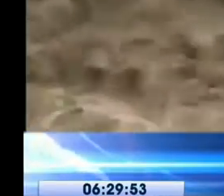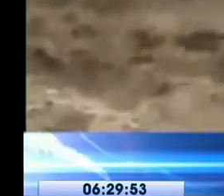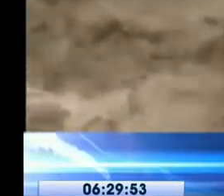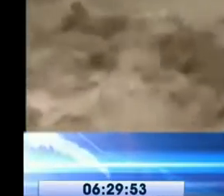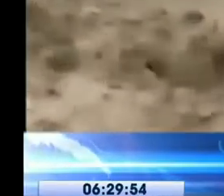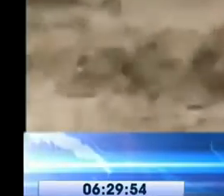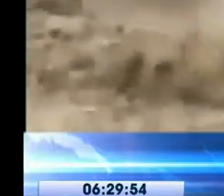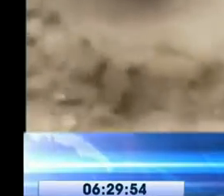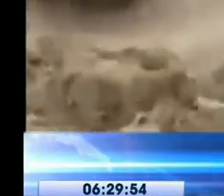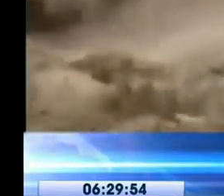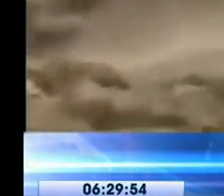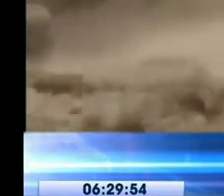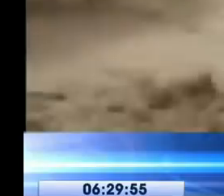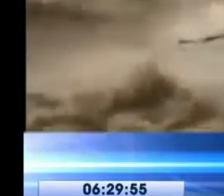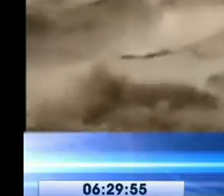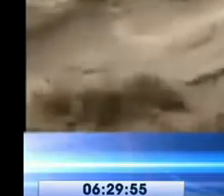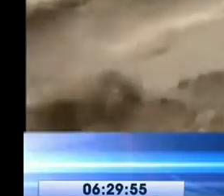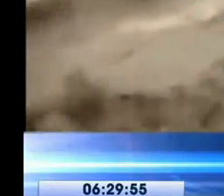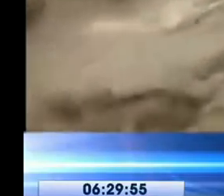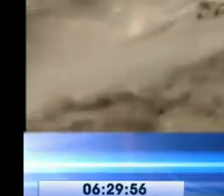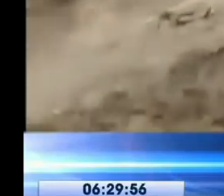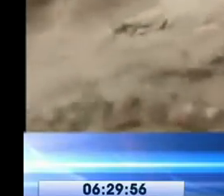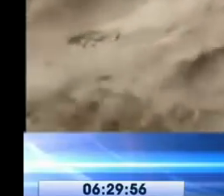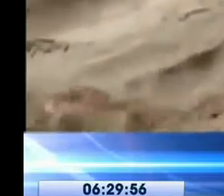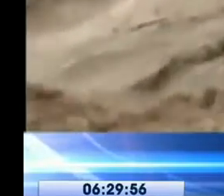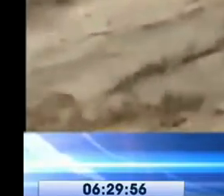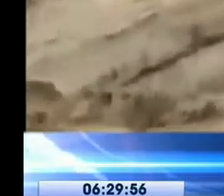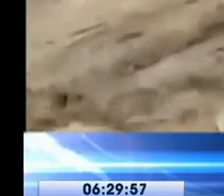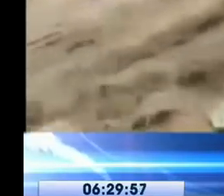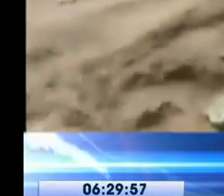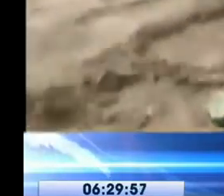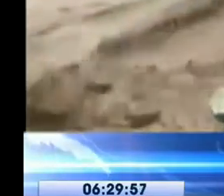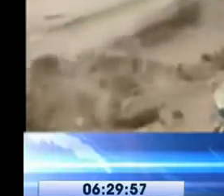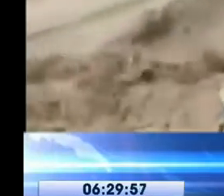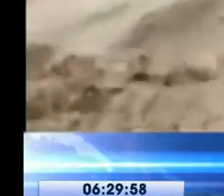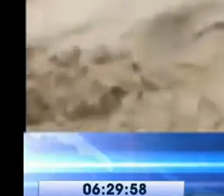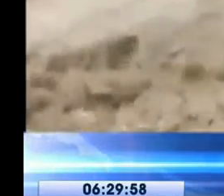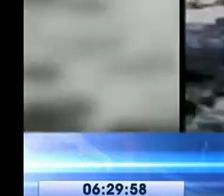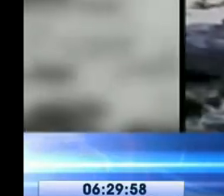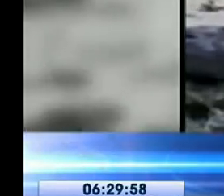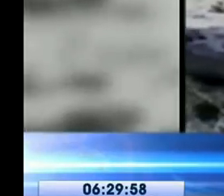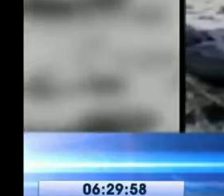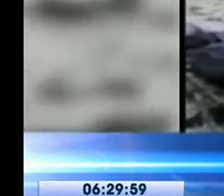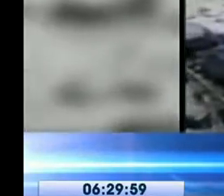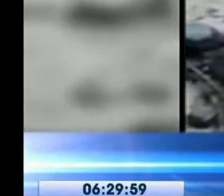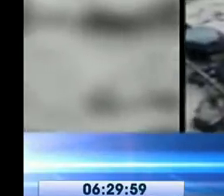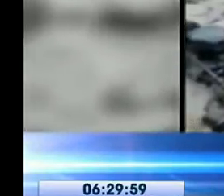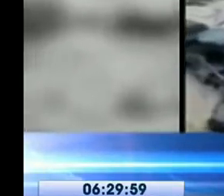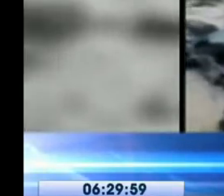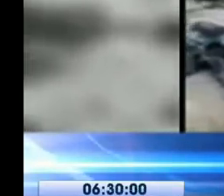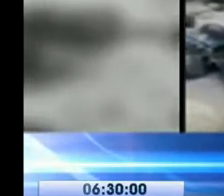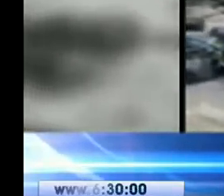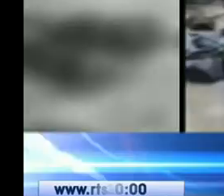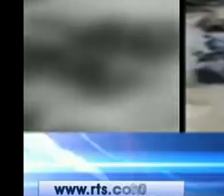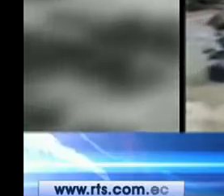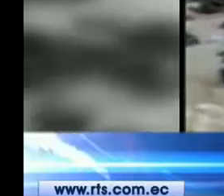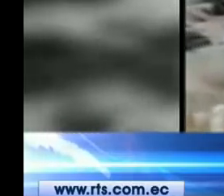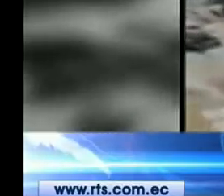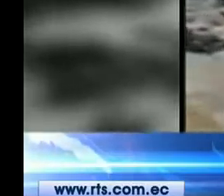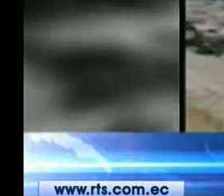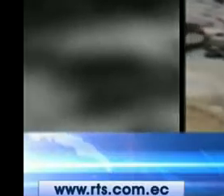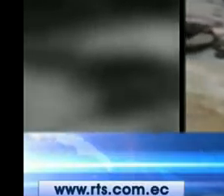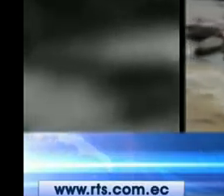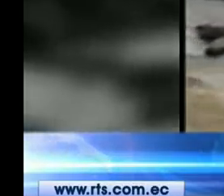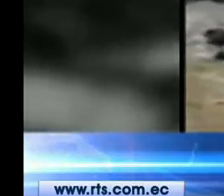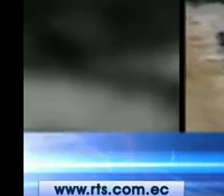Lluvias continúan causando estragos en varias partes del país. Las intensas precipitaciones han causado el desborde de ríos en